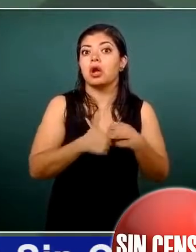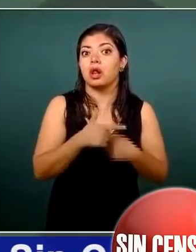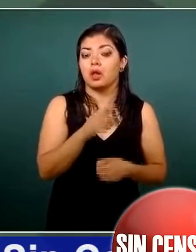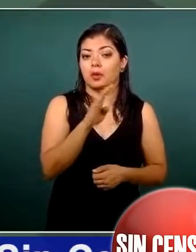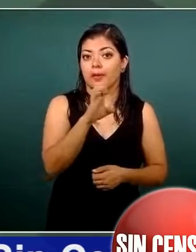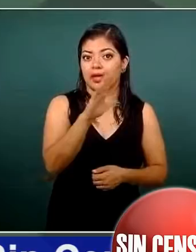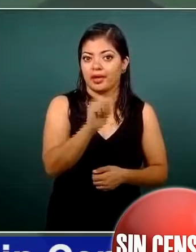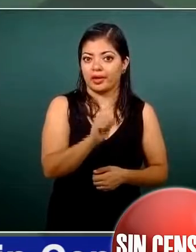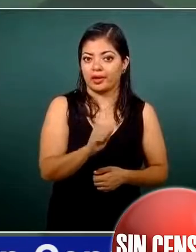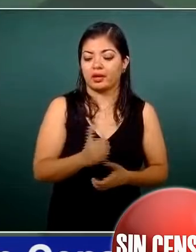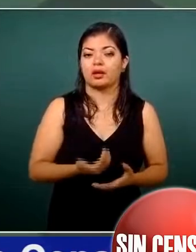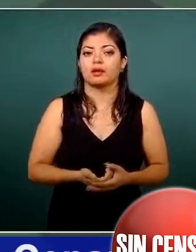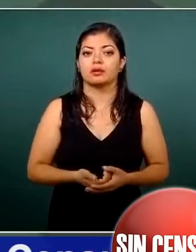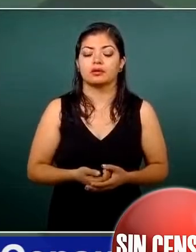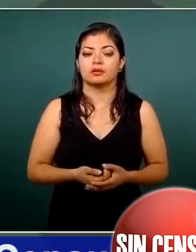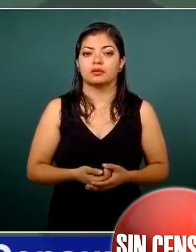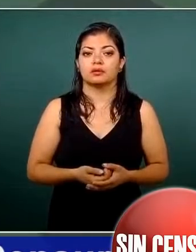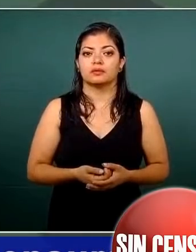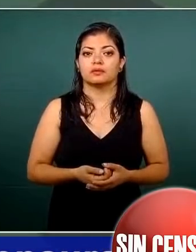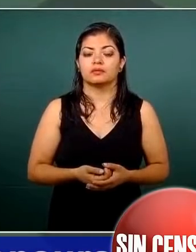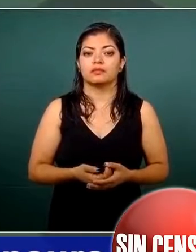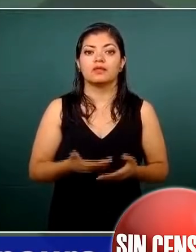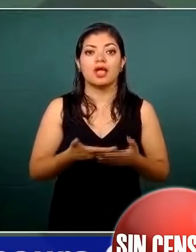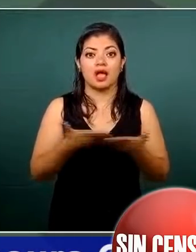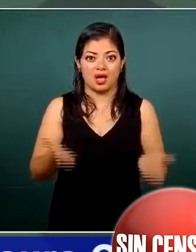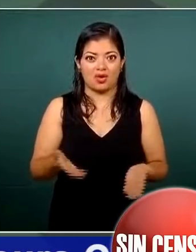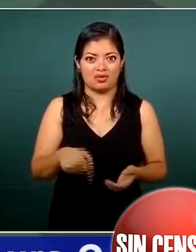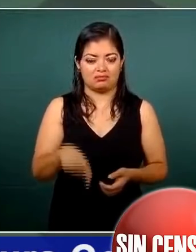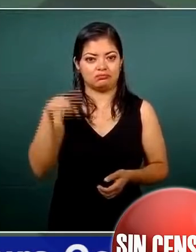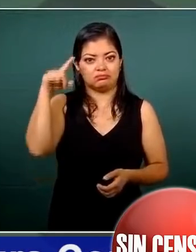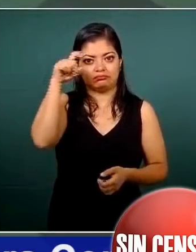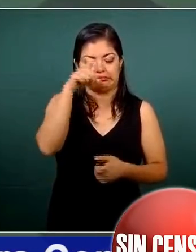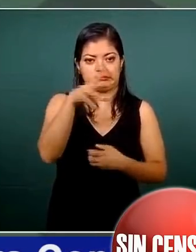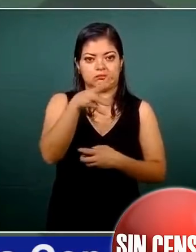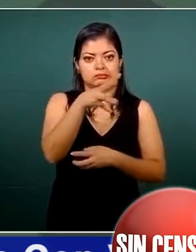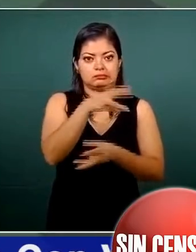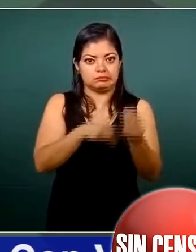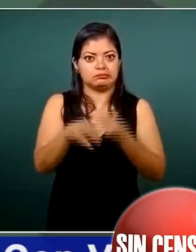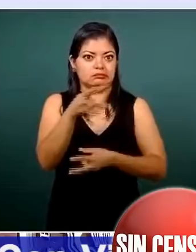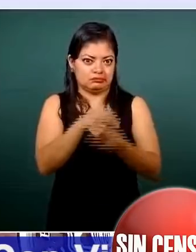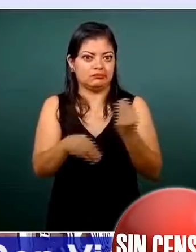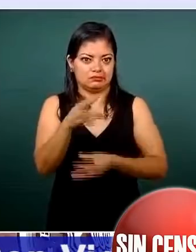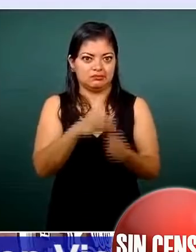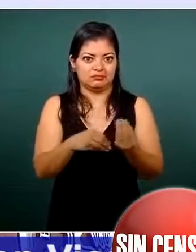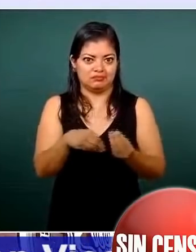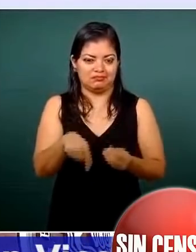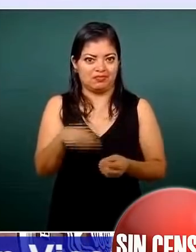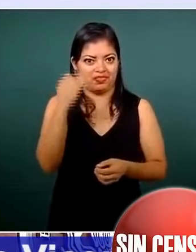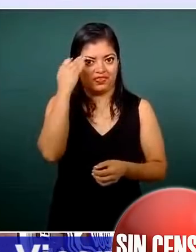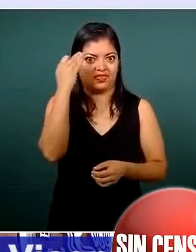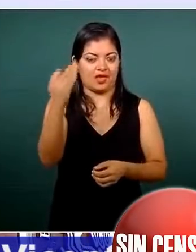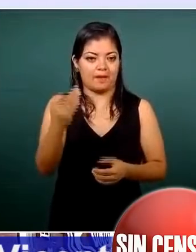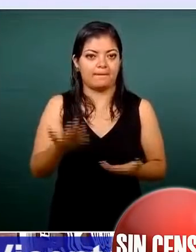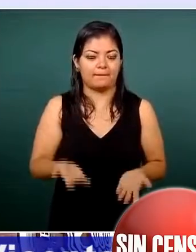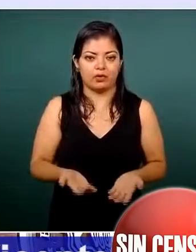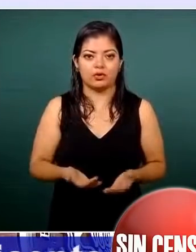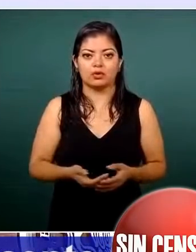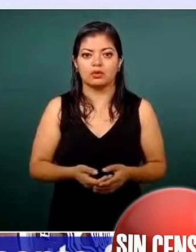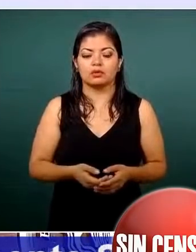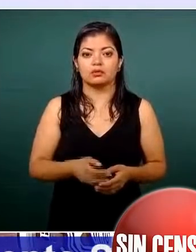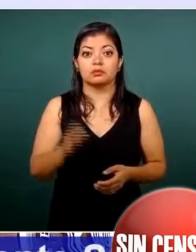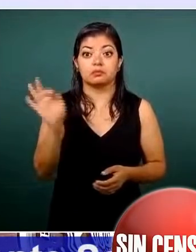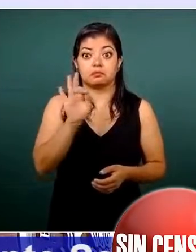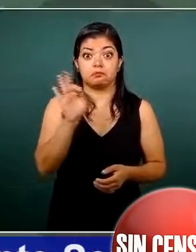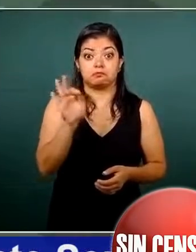Ahora con la crisis económica, porque esto a lo mejor no se sabe, pero